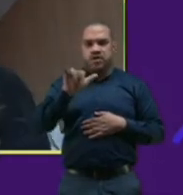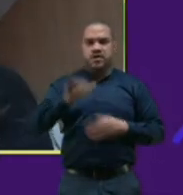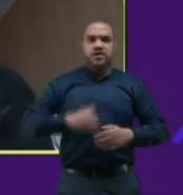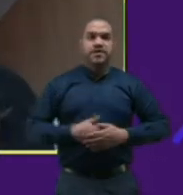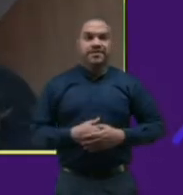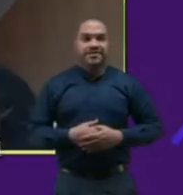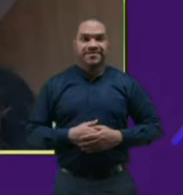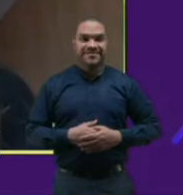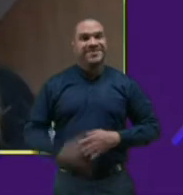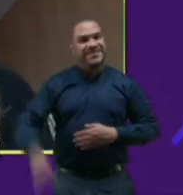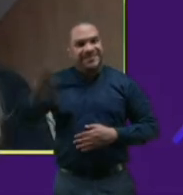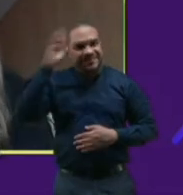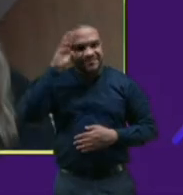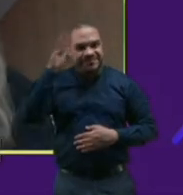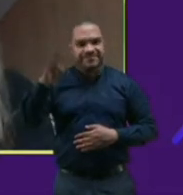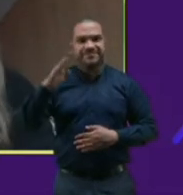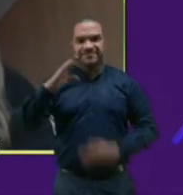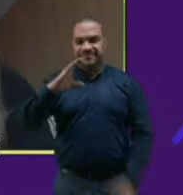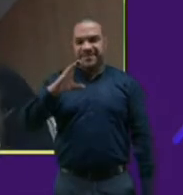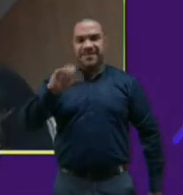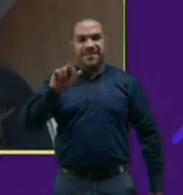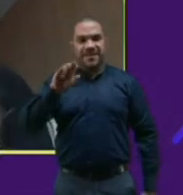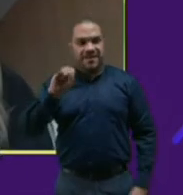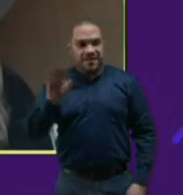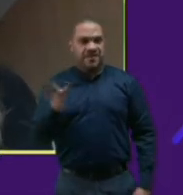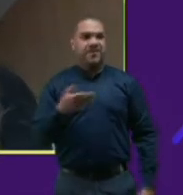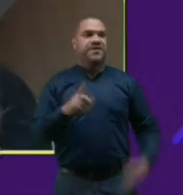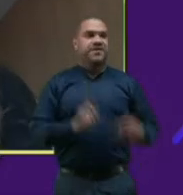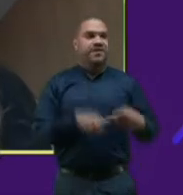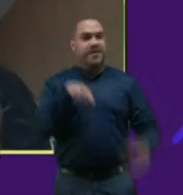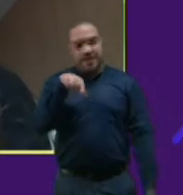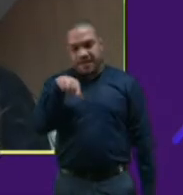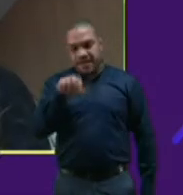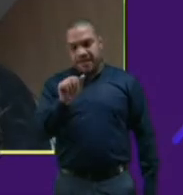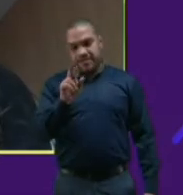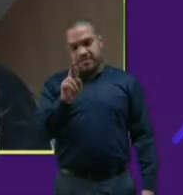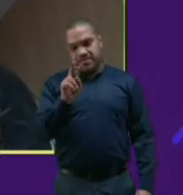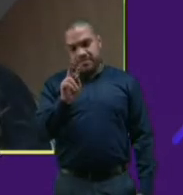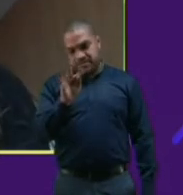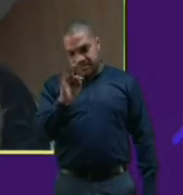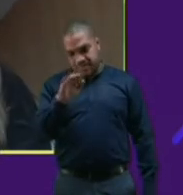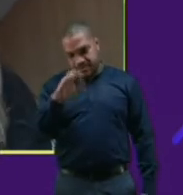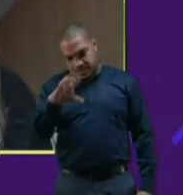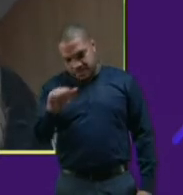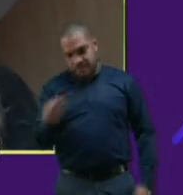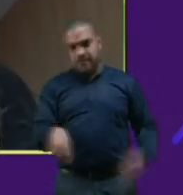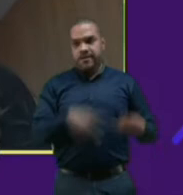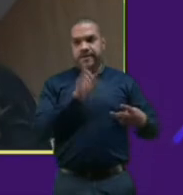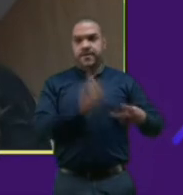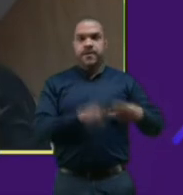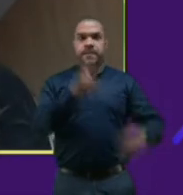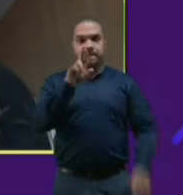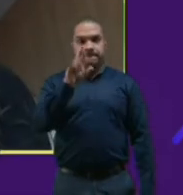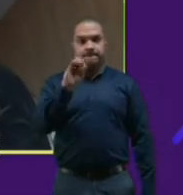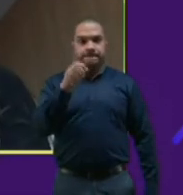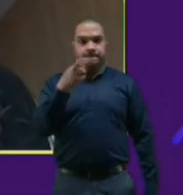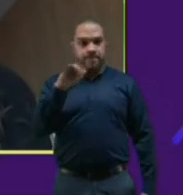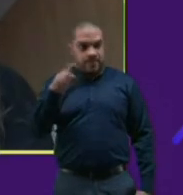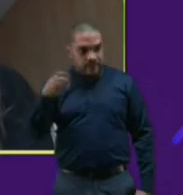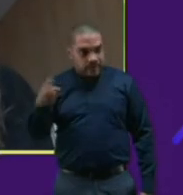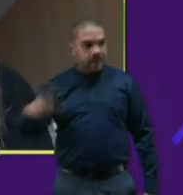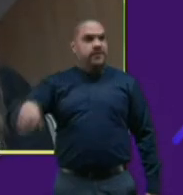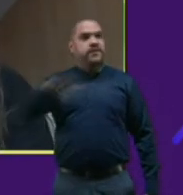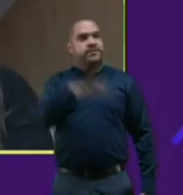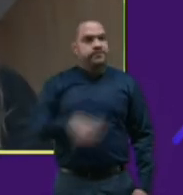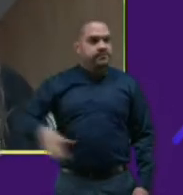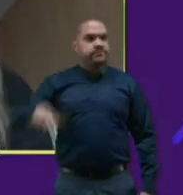Hola, Caro, Patricia, Rodrigo. Primero, muchas gracias, Caro, por la invitación tan espectacular y por traerme a estos